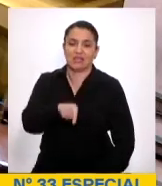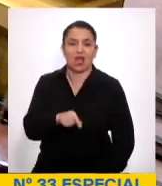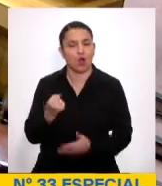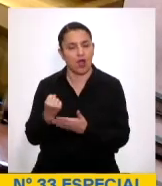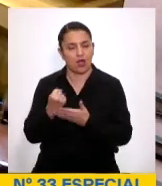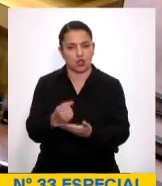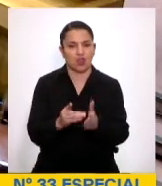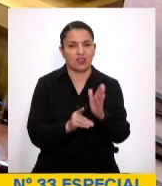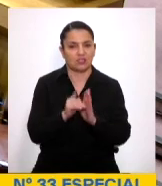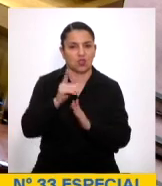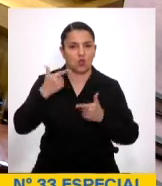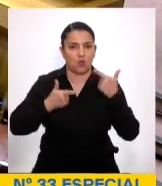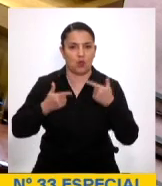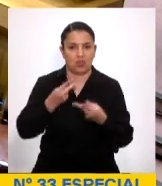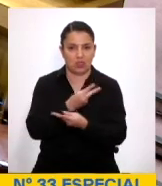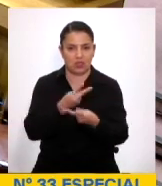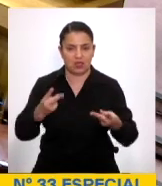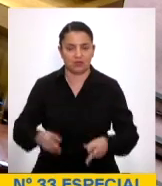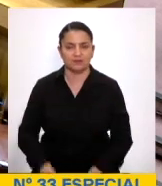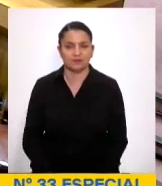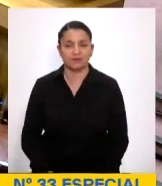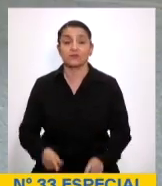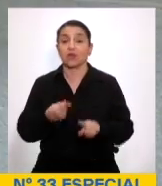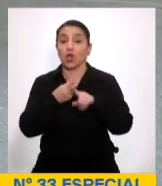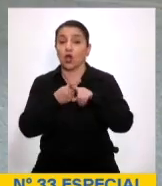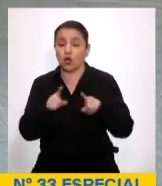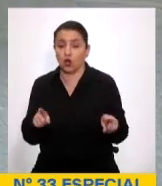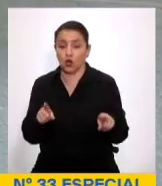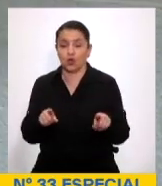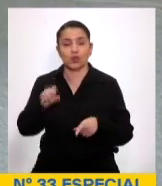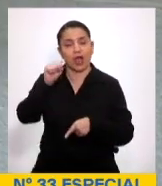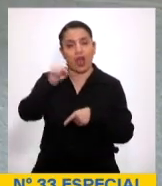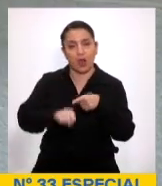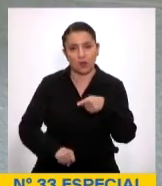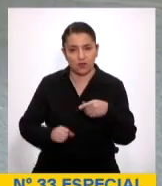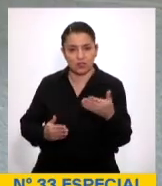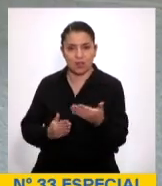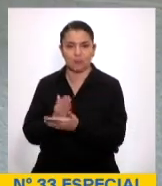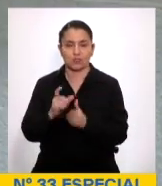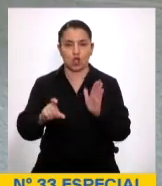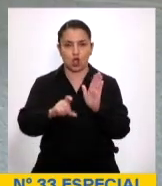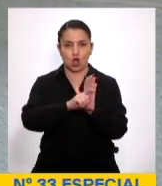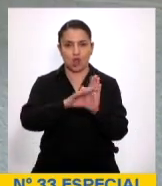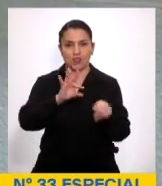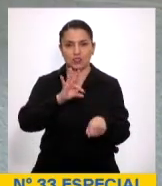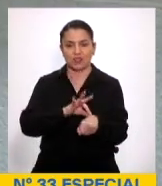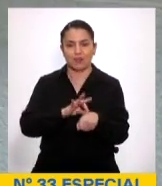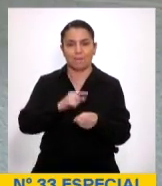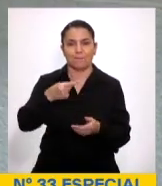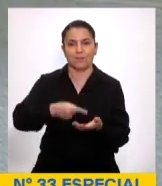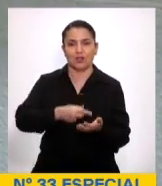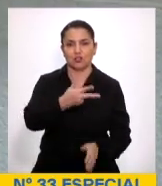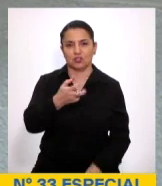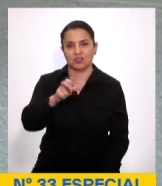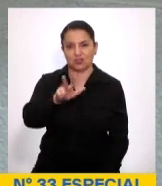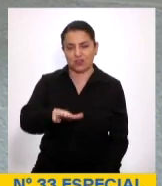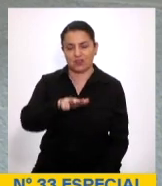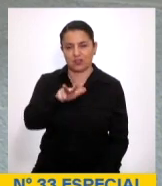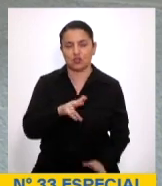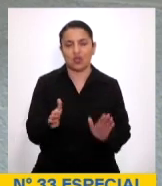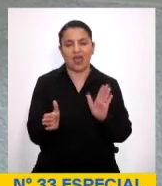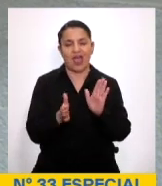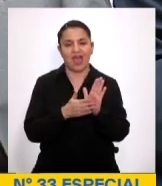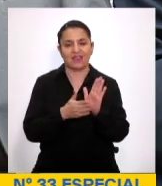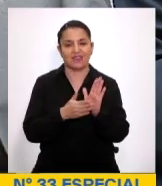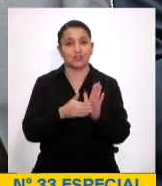de políticas públicas otro hito fue la aprobación y entrada en vigencia del código sanitario 1818 que estableció asim mismo la